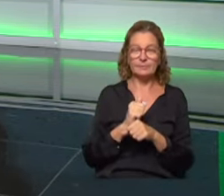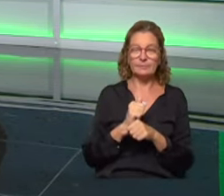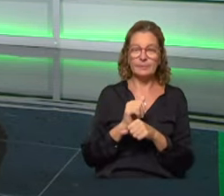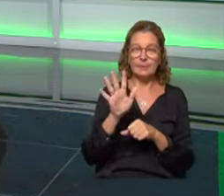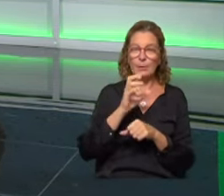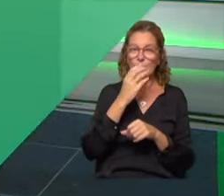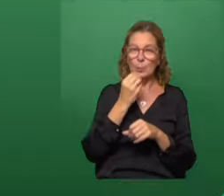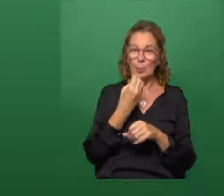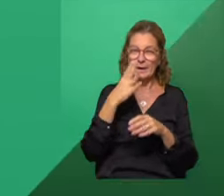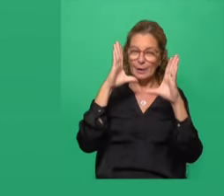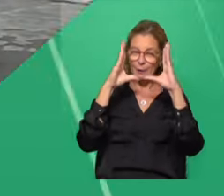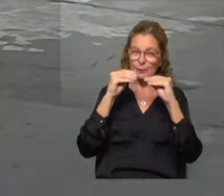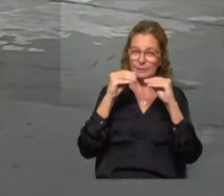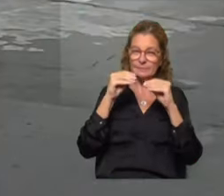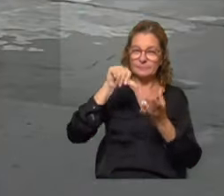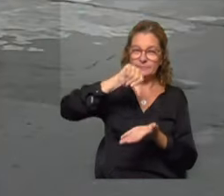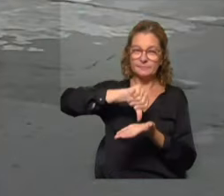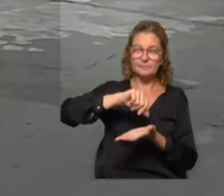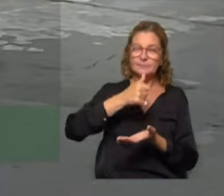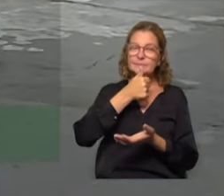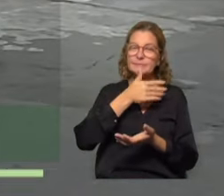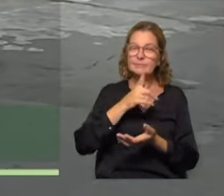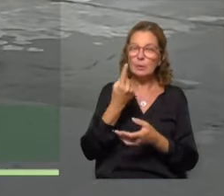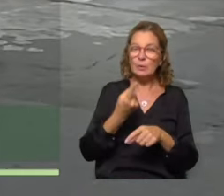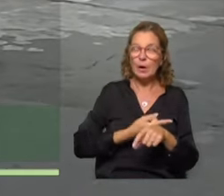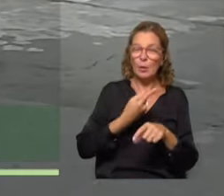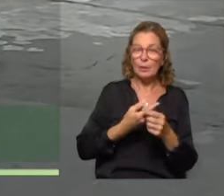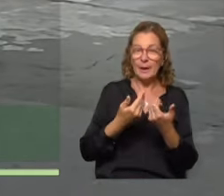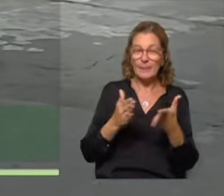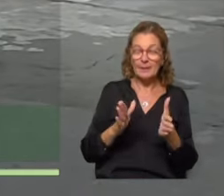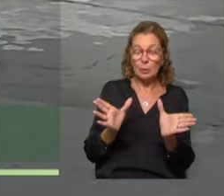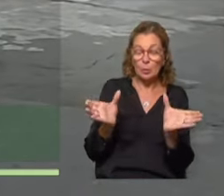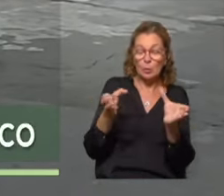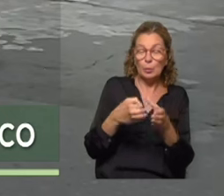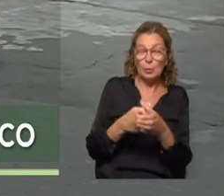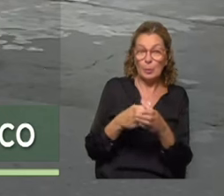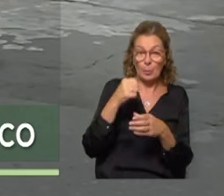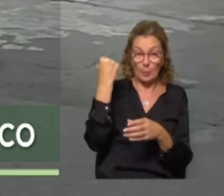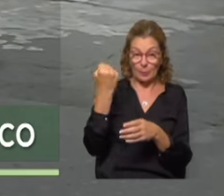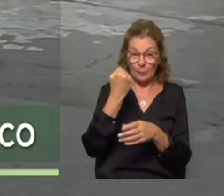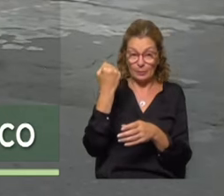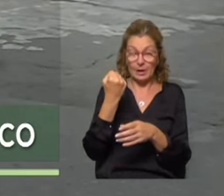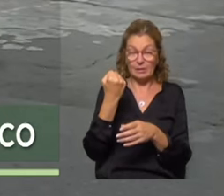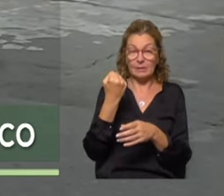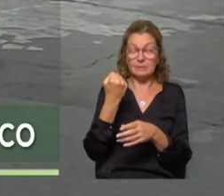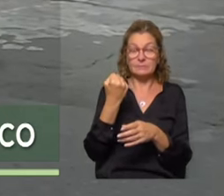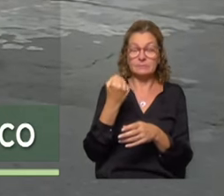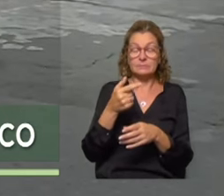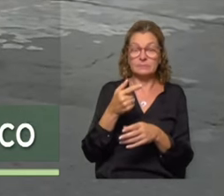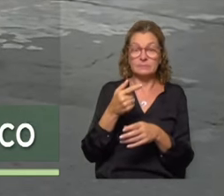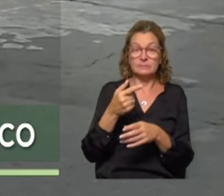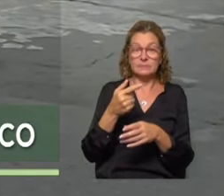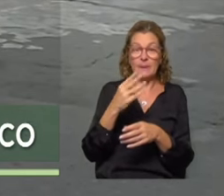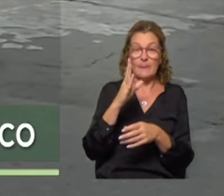Martín, buenas noches. Exactamente en la Ciudad Vieja, hace poco más de una hora, comenzó una audiencia bien importante en el marco de la